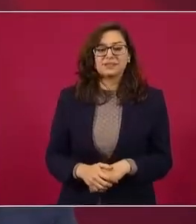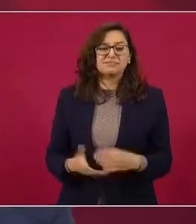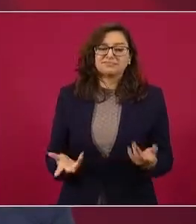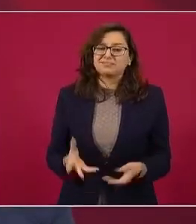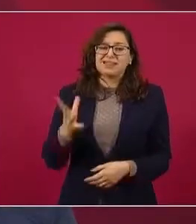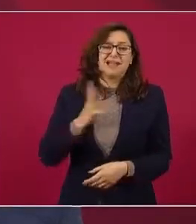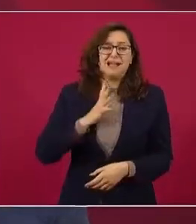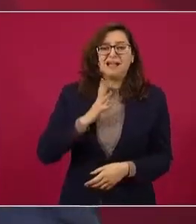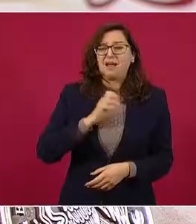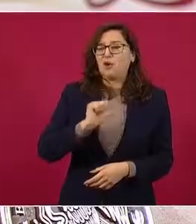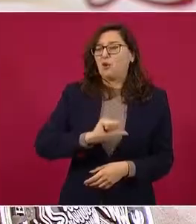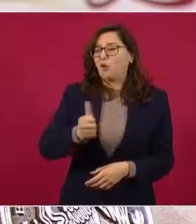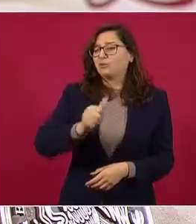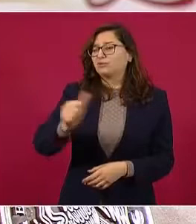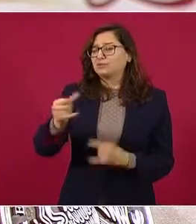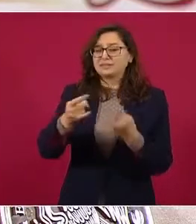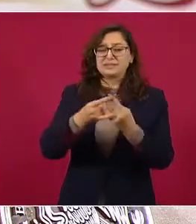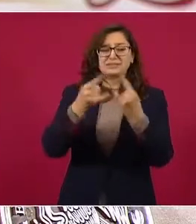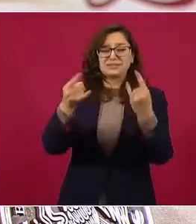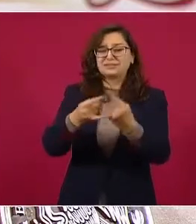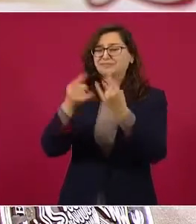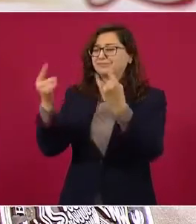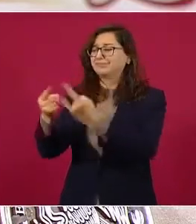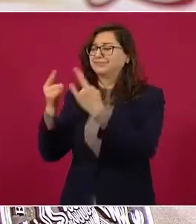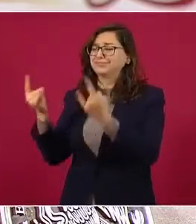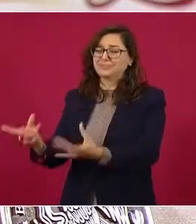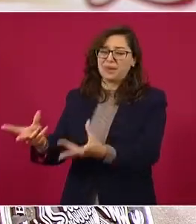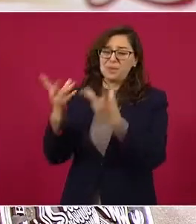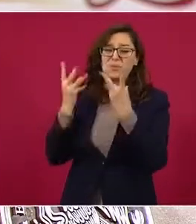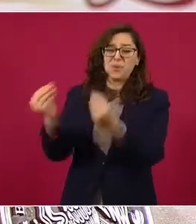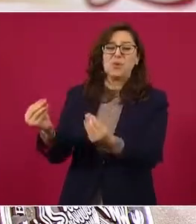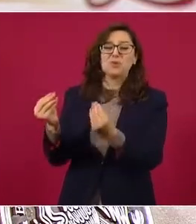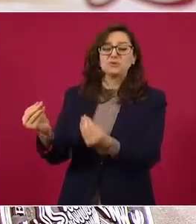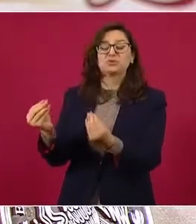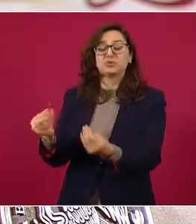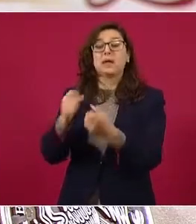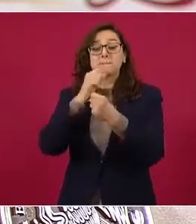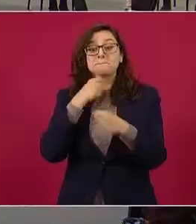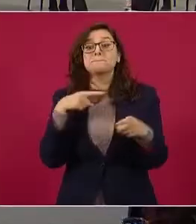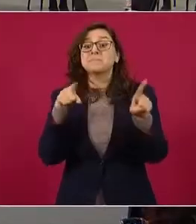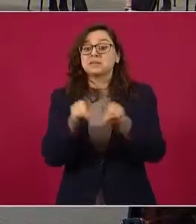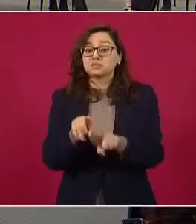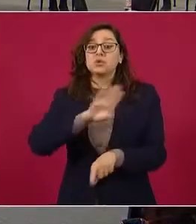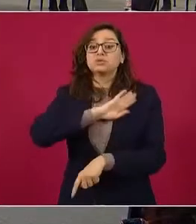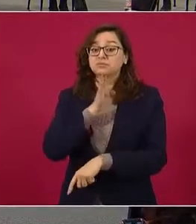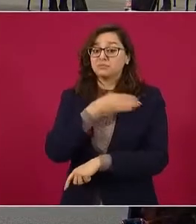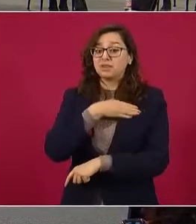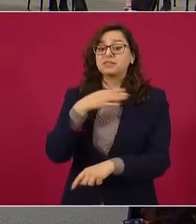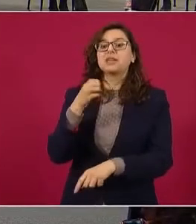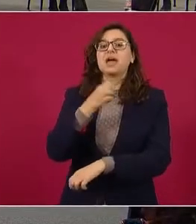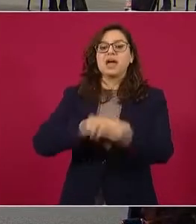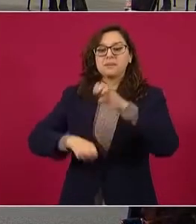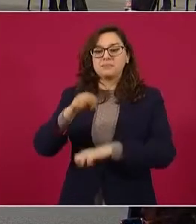muchísimos, caso que comentaba el presidente de Repsol, pues fue